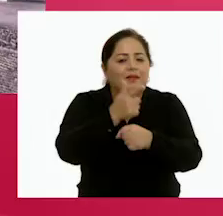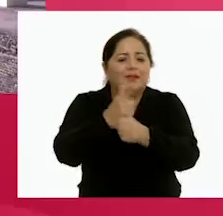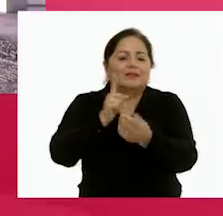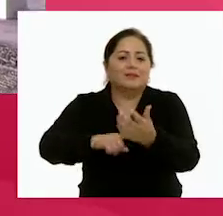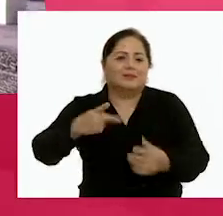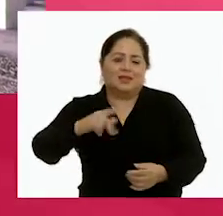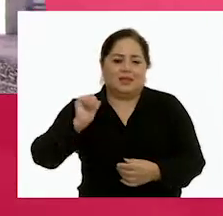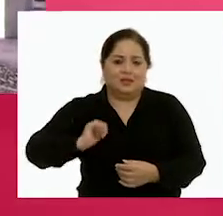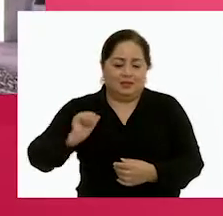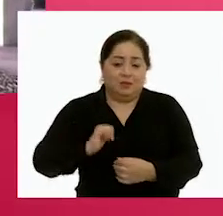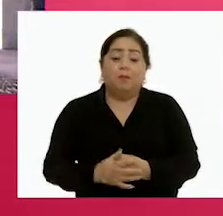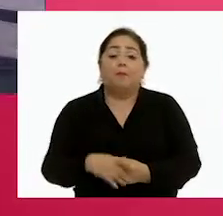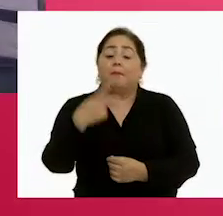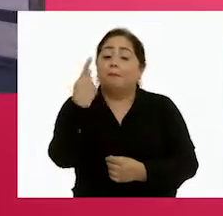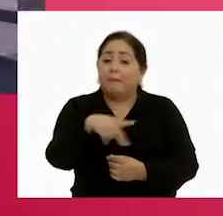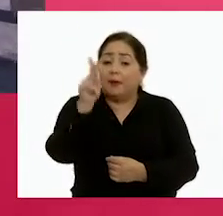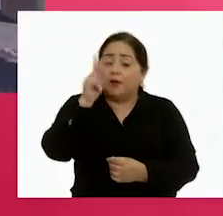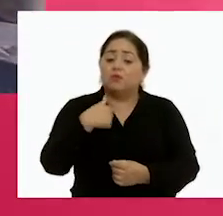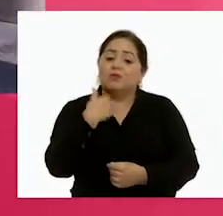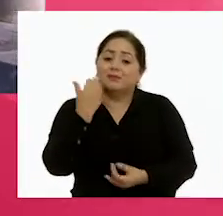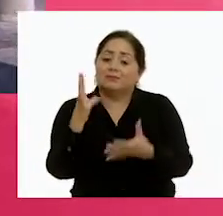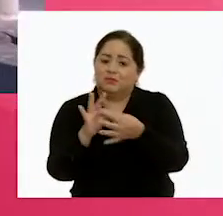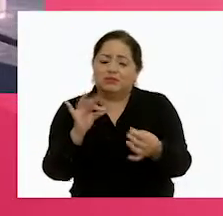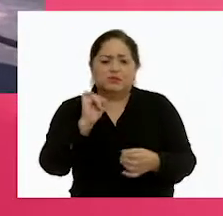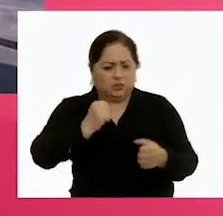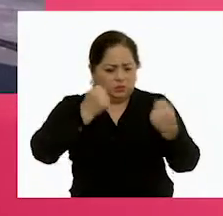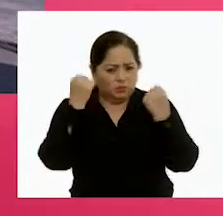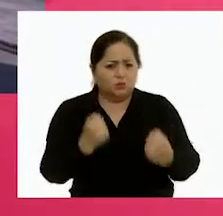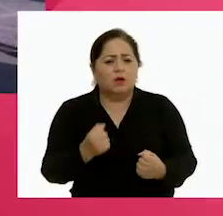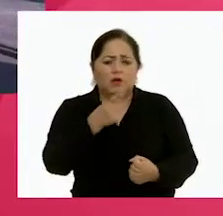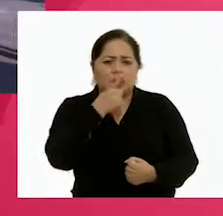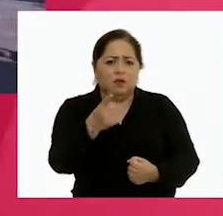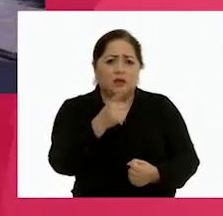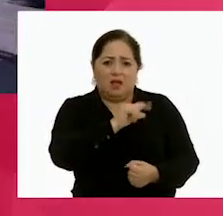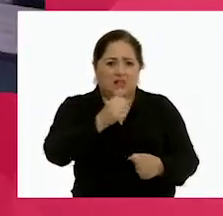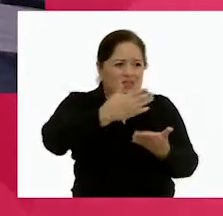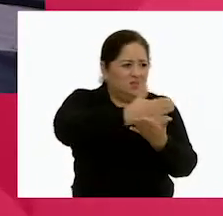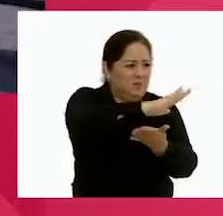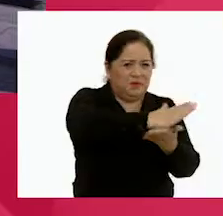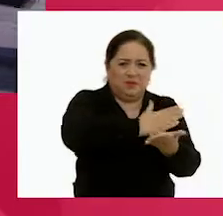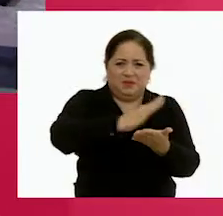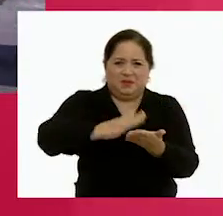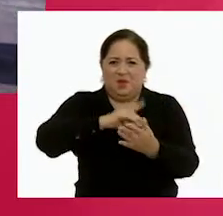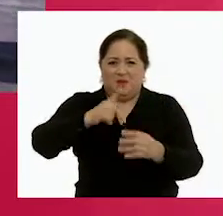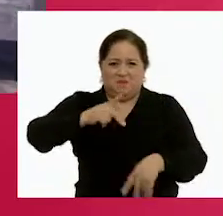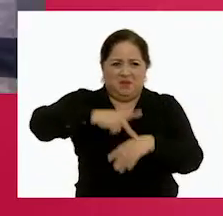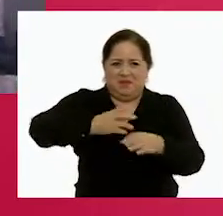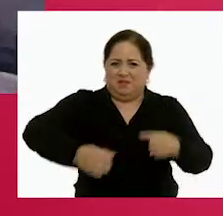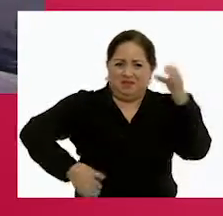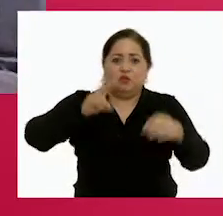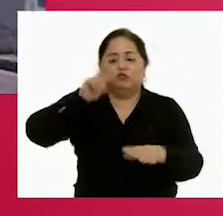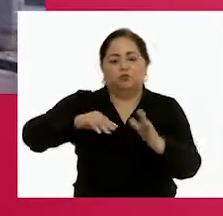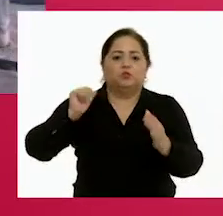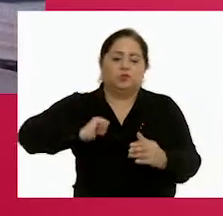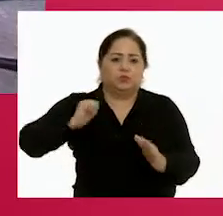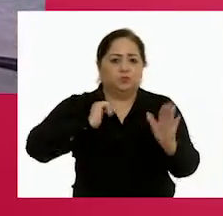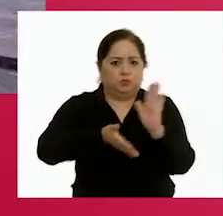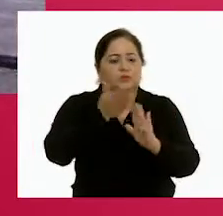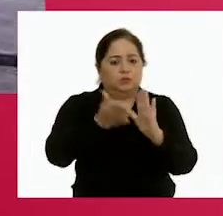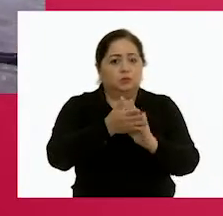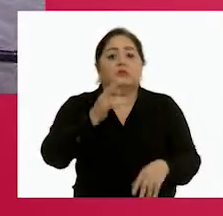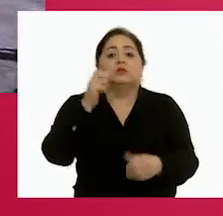proyección. Lo que sí puedo decirte con toda certeza es que, por ejemplo, las divisiones que corresponden a los muros son arqueológicos.